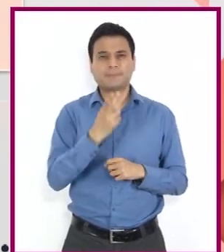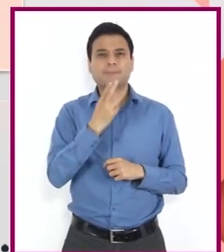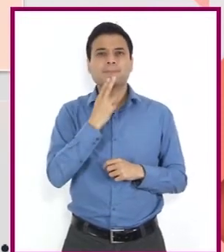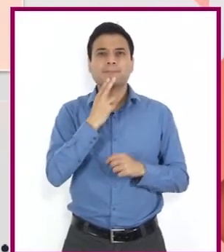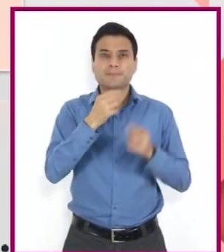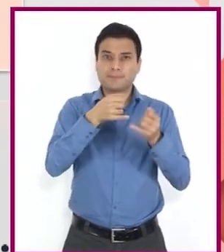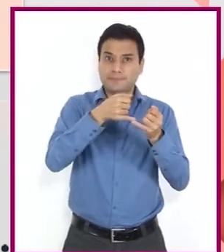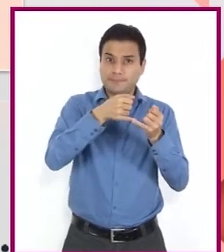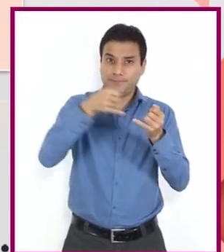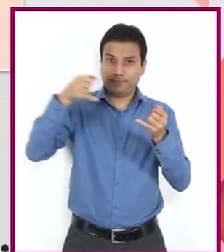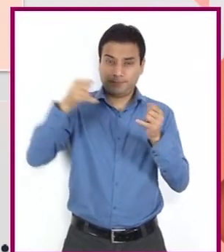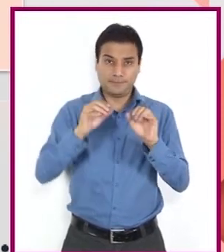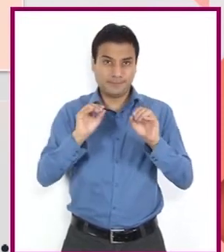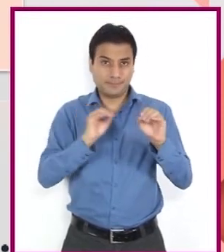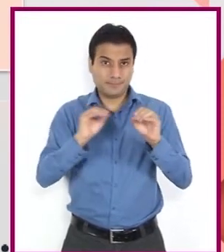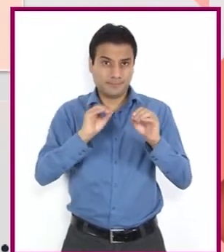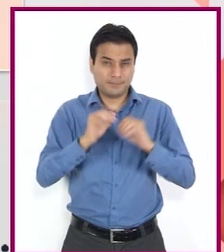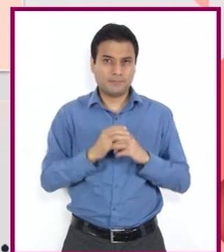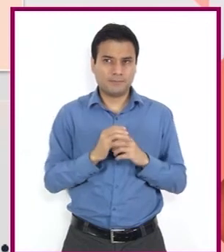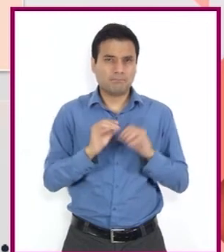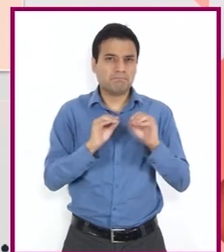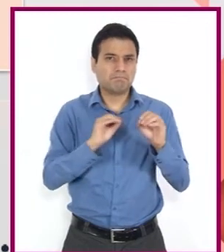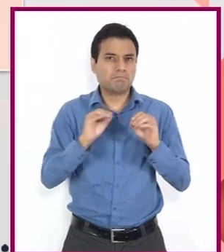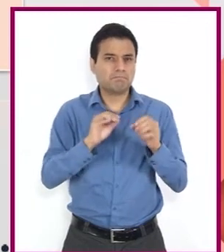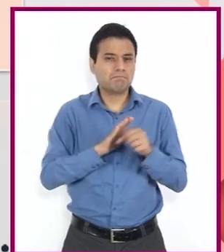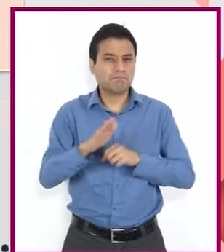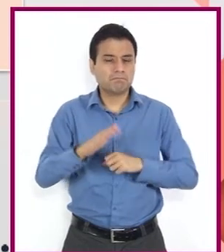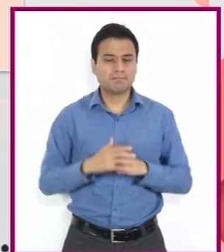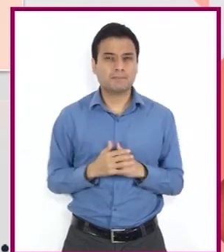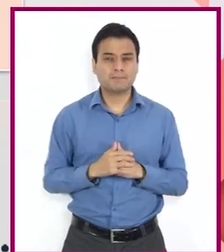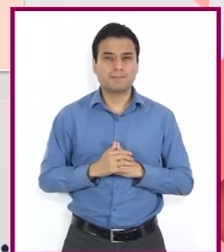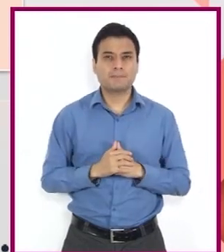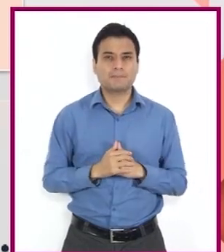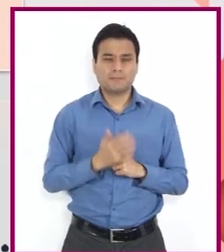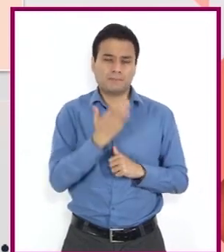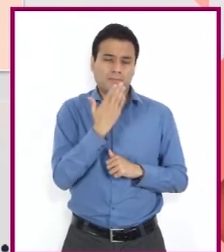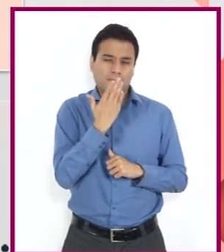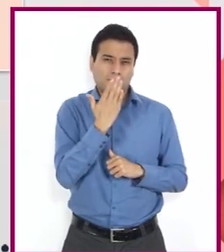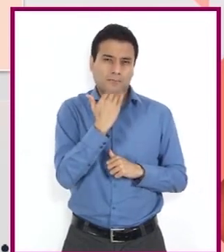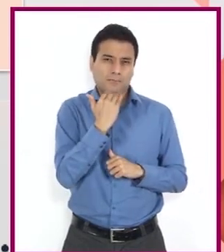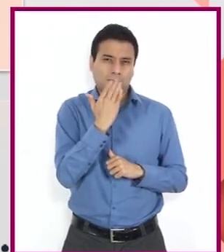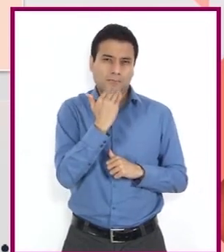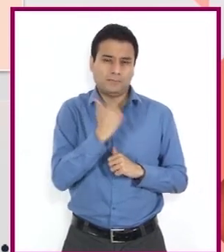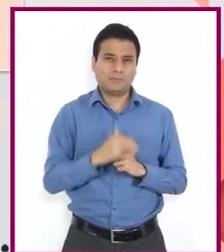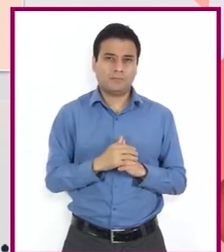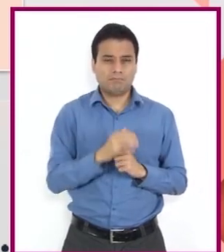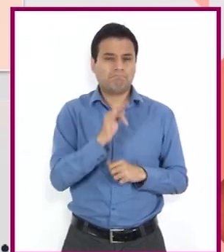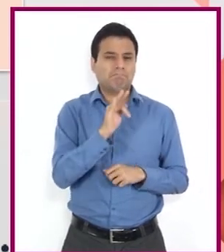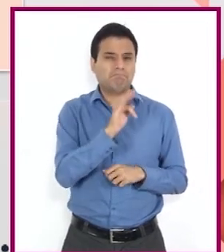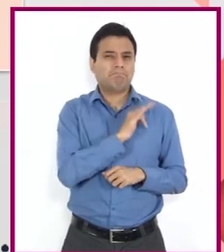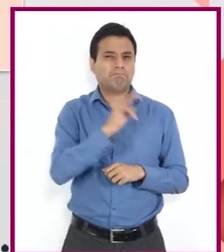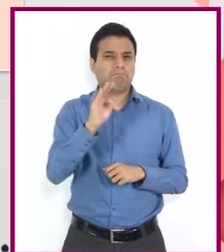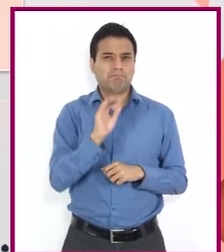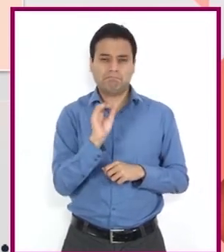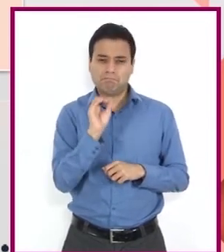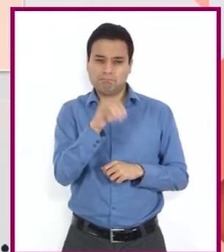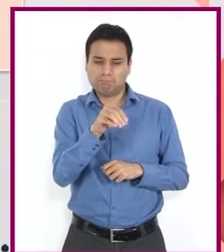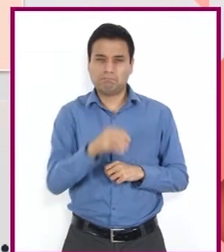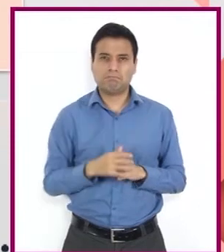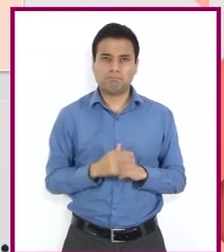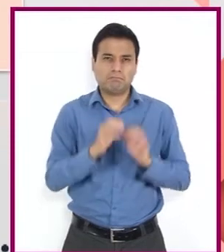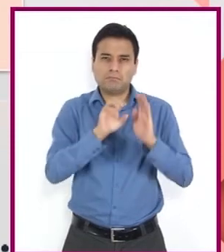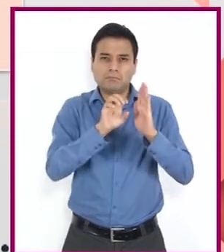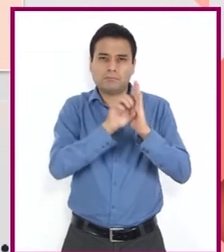movimiento? ¿Qué movimientos indican? No, pero se pueden añadir para indicar la acción